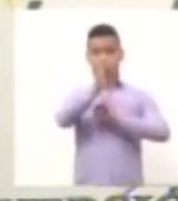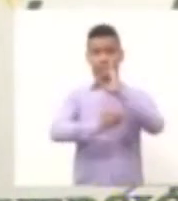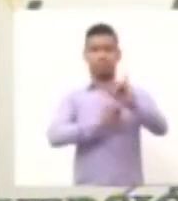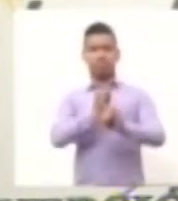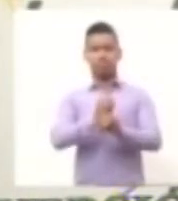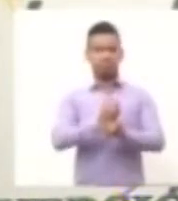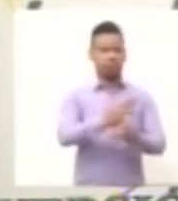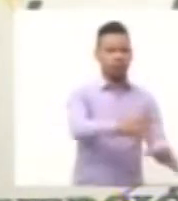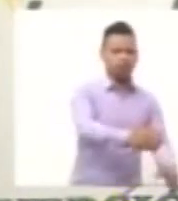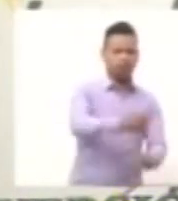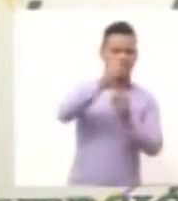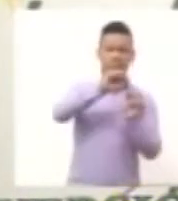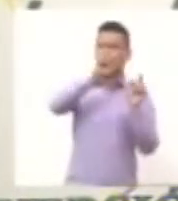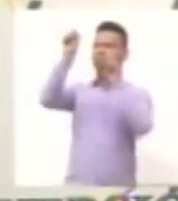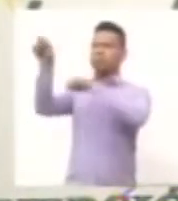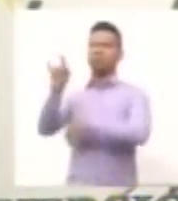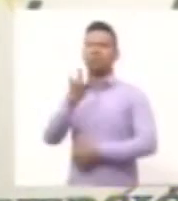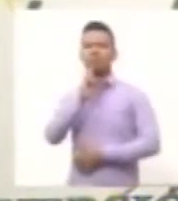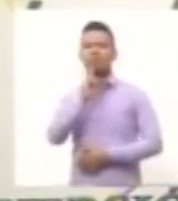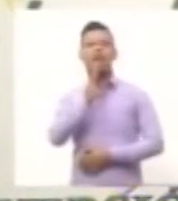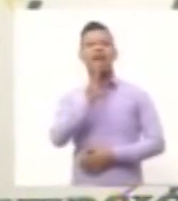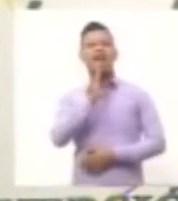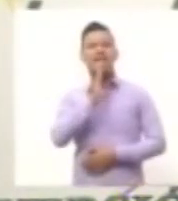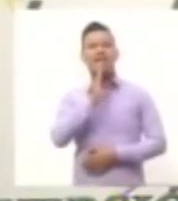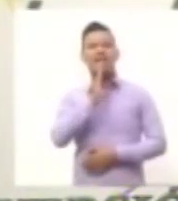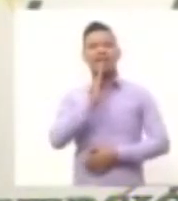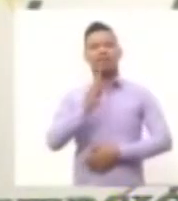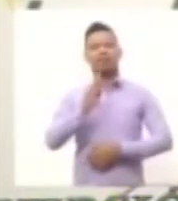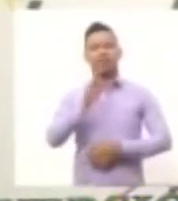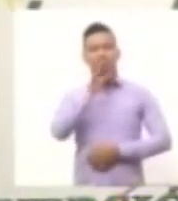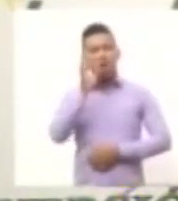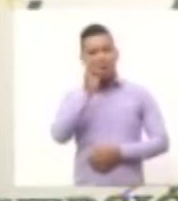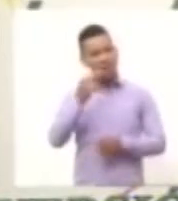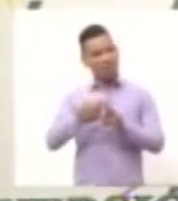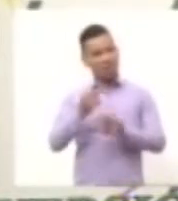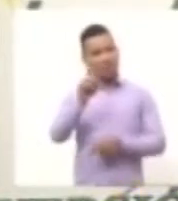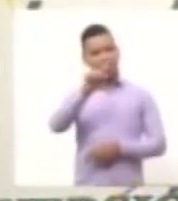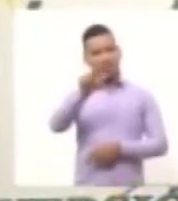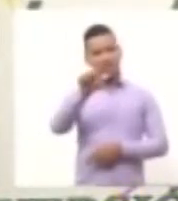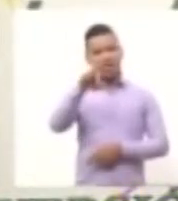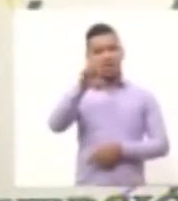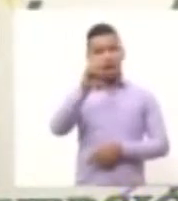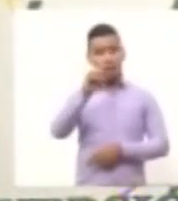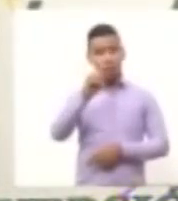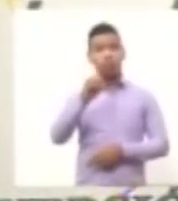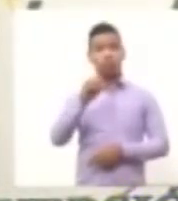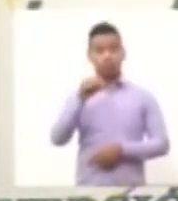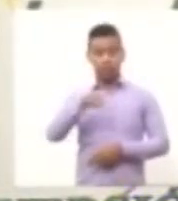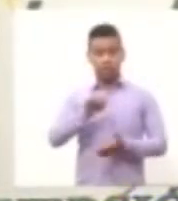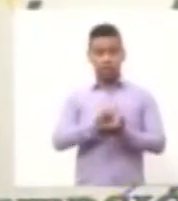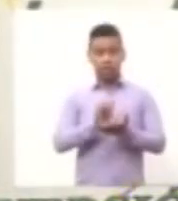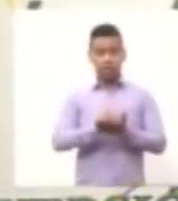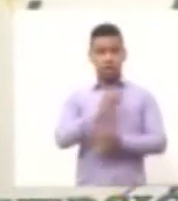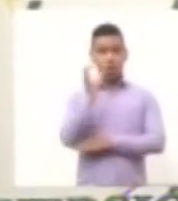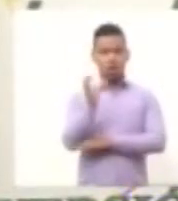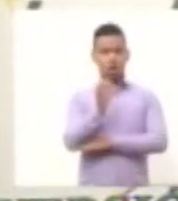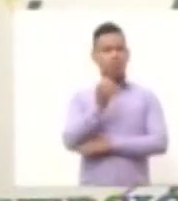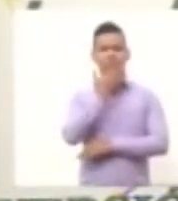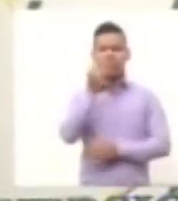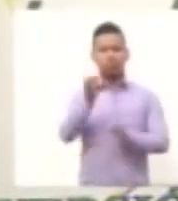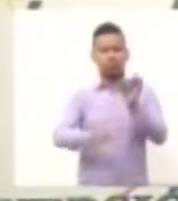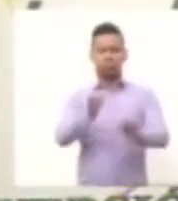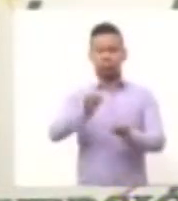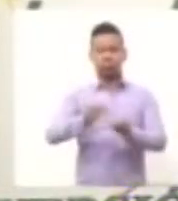del narcotraficante Joaquín El Chapo Guzmán Loera. La Cancillería mexicana confirmó su extradición tras ser requerido por dos cortes